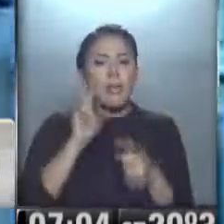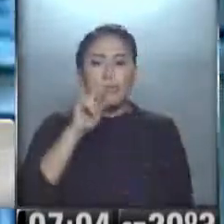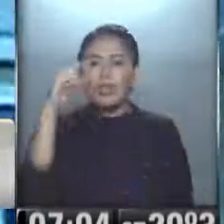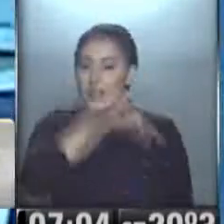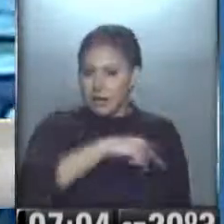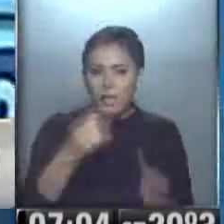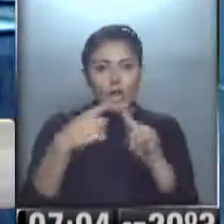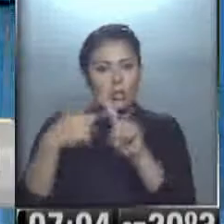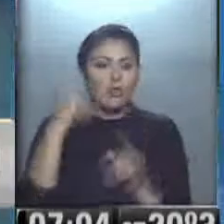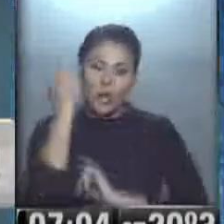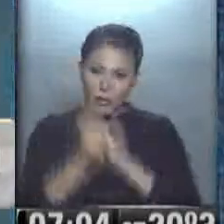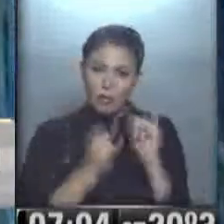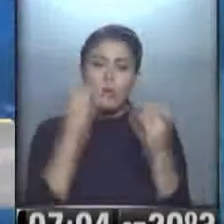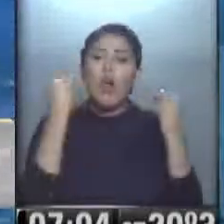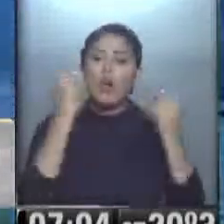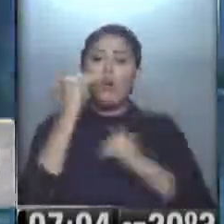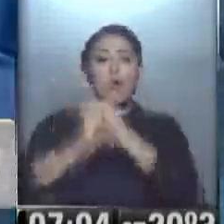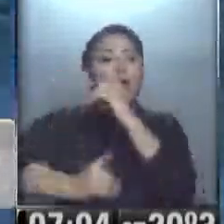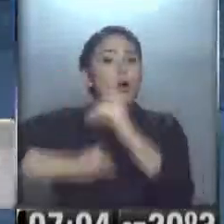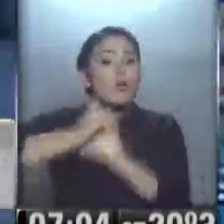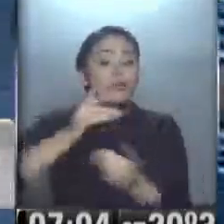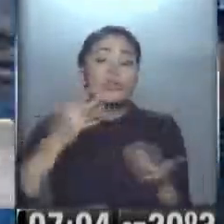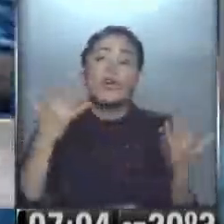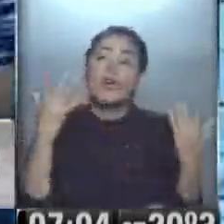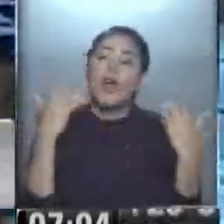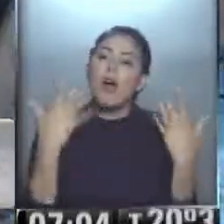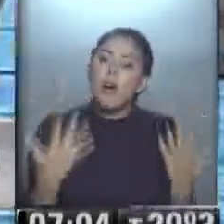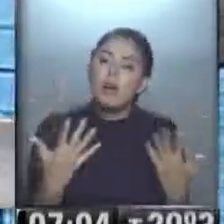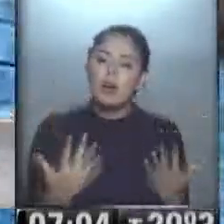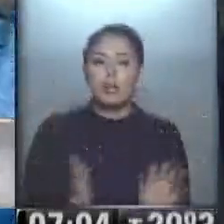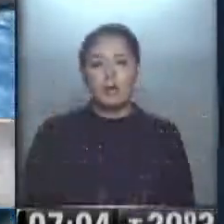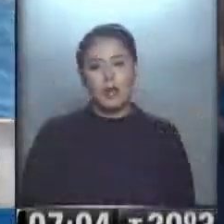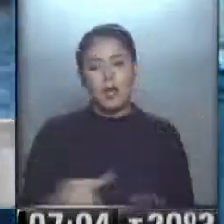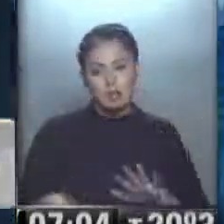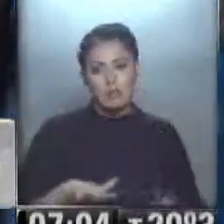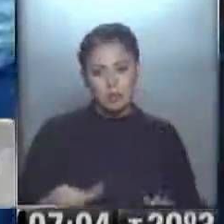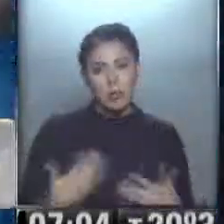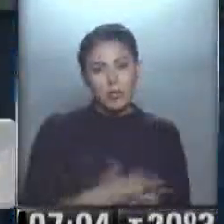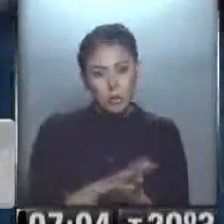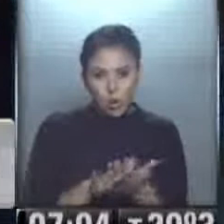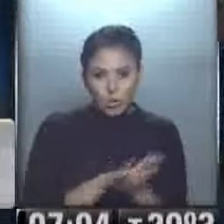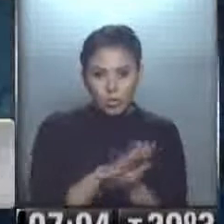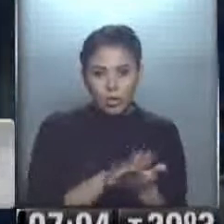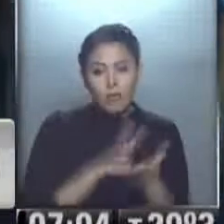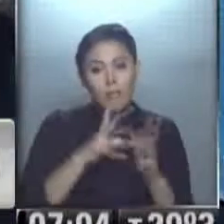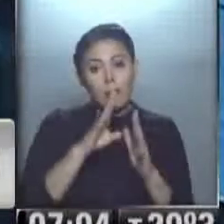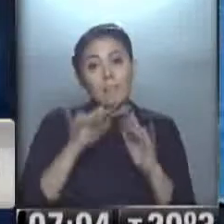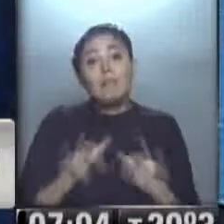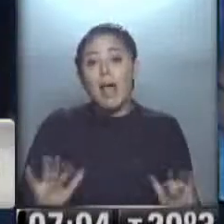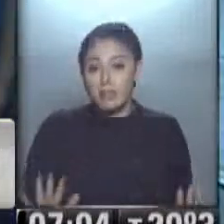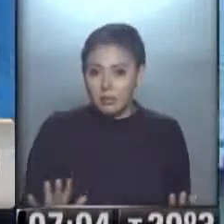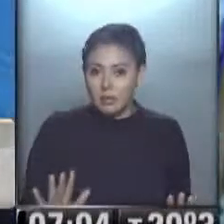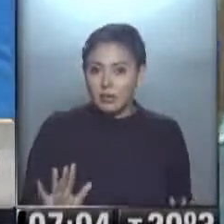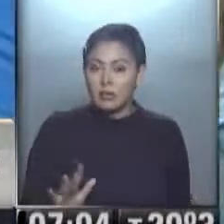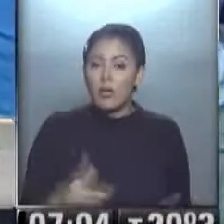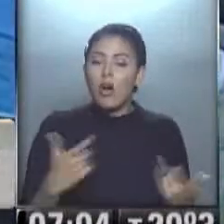cómo se va desarrollando y esperemos que esta situación se resuelva pacíficamente que no